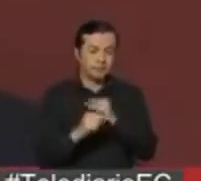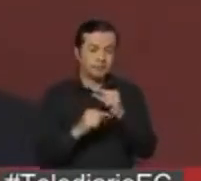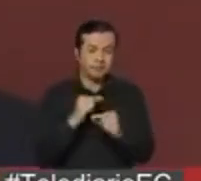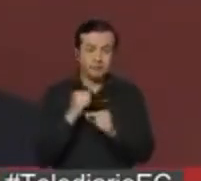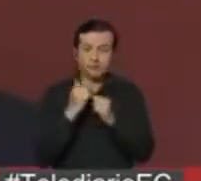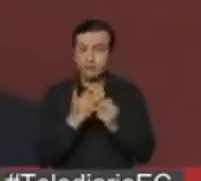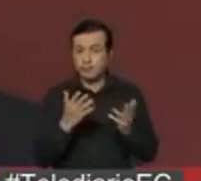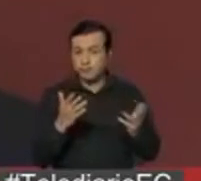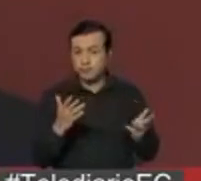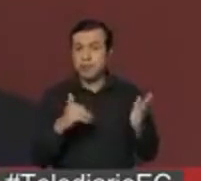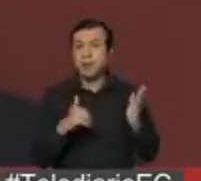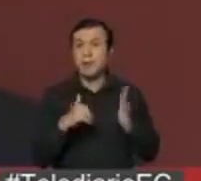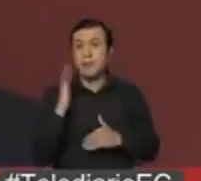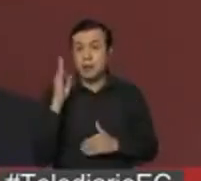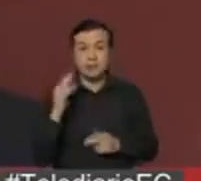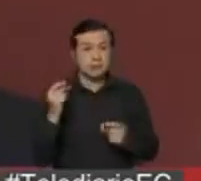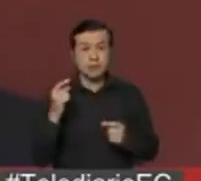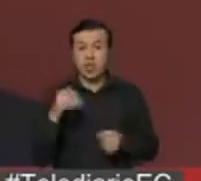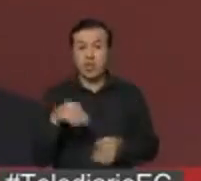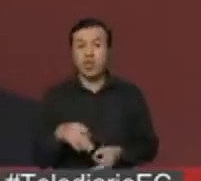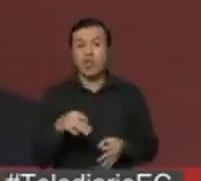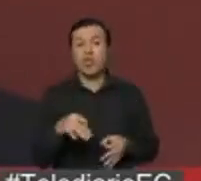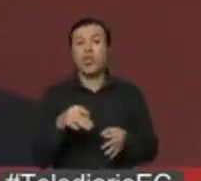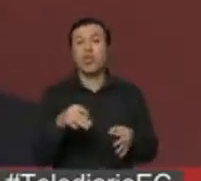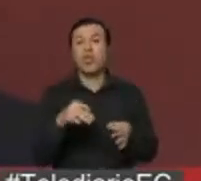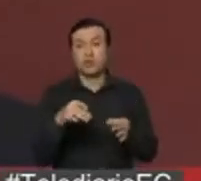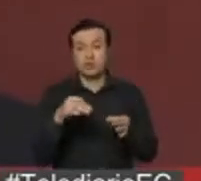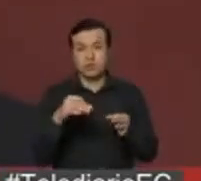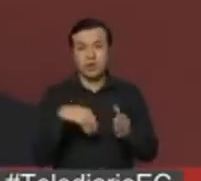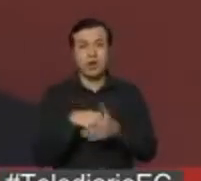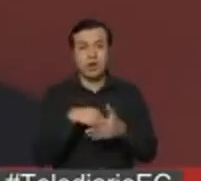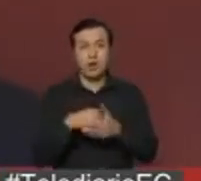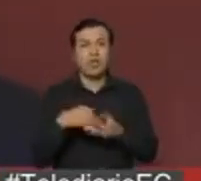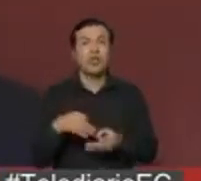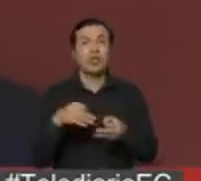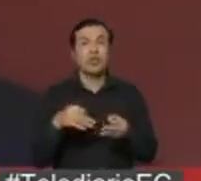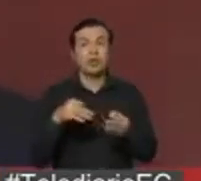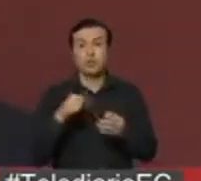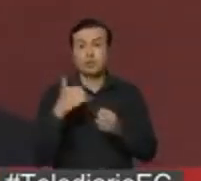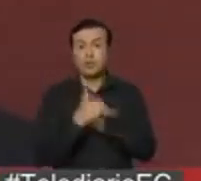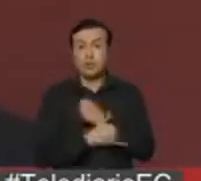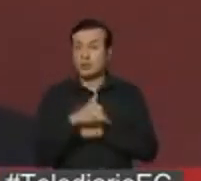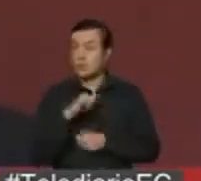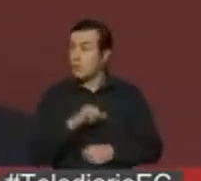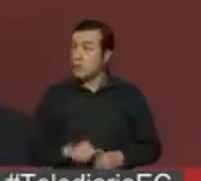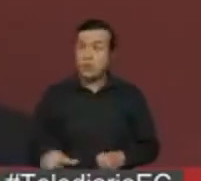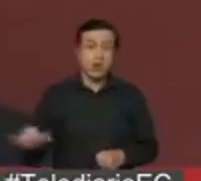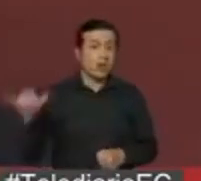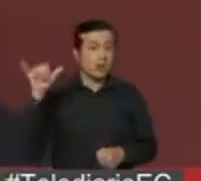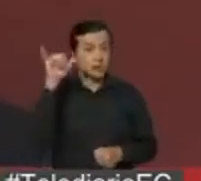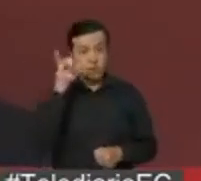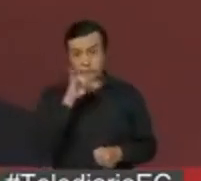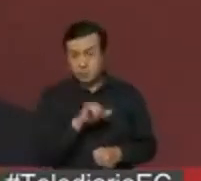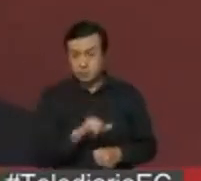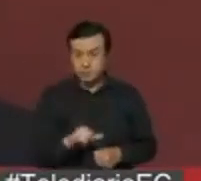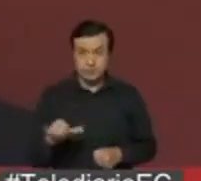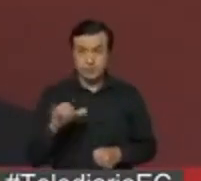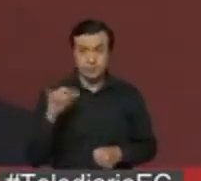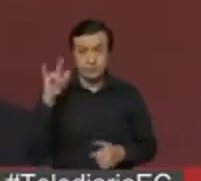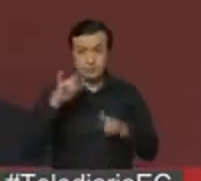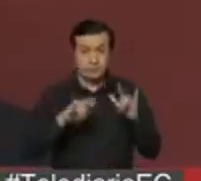mientras más nos demoremos en eliminar estas restricciones, mientras más se demoren los otros países también en eliminar las restricciones, porque para los